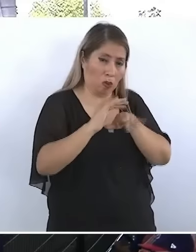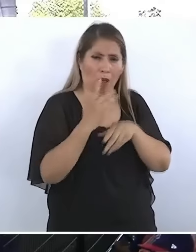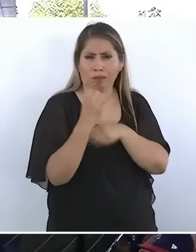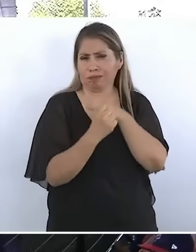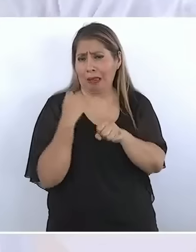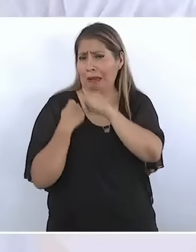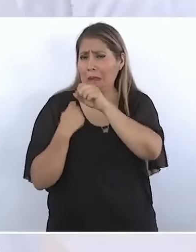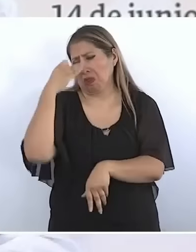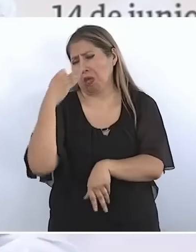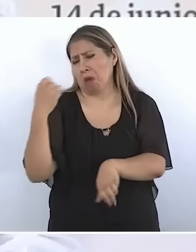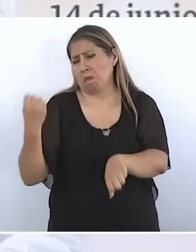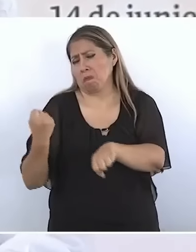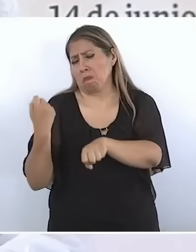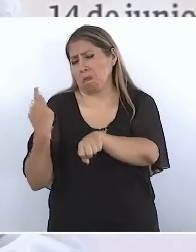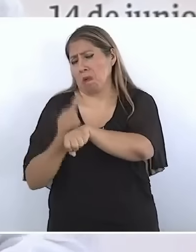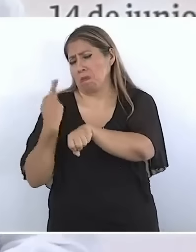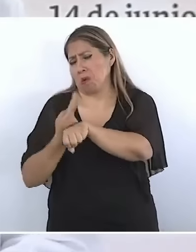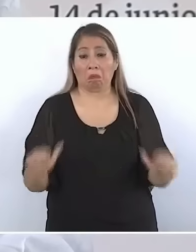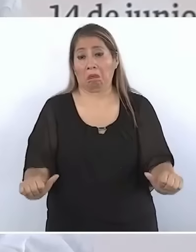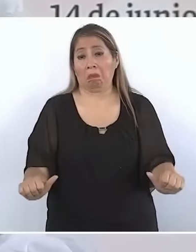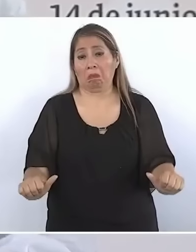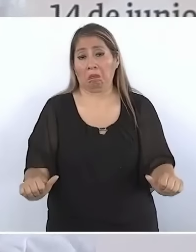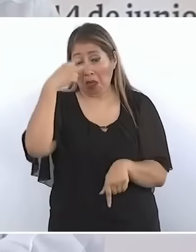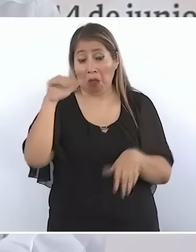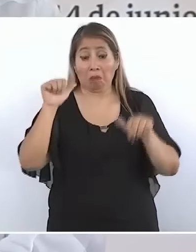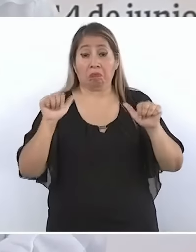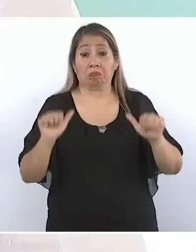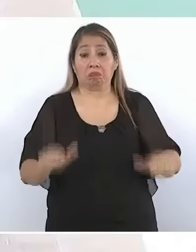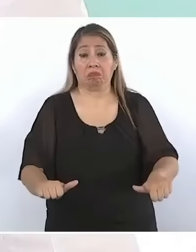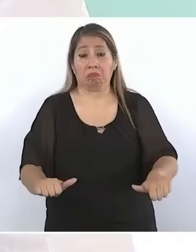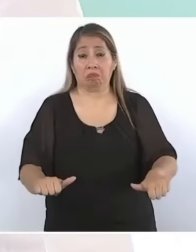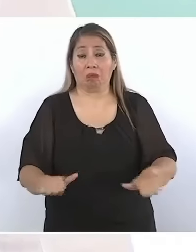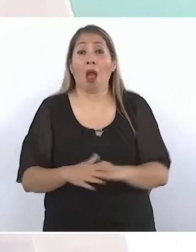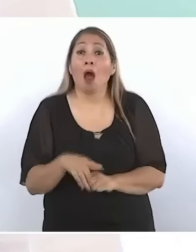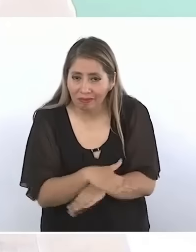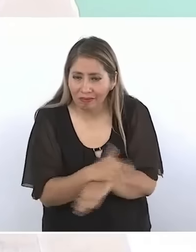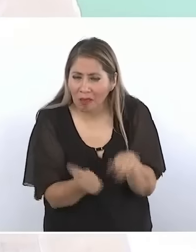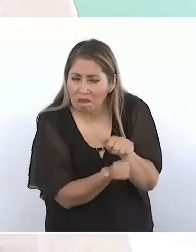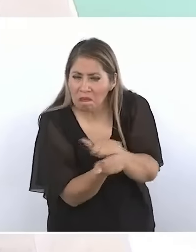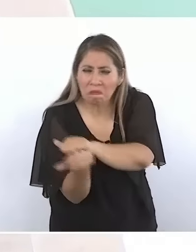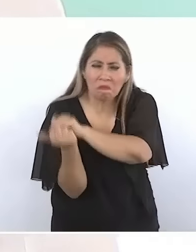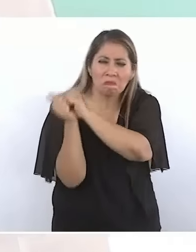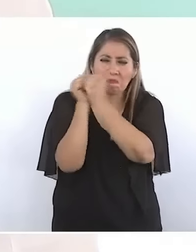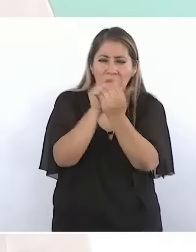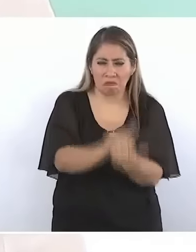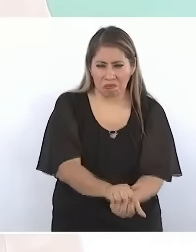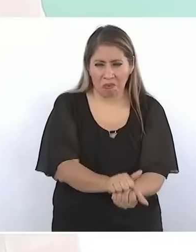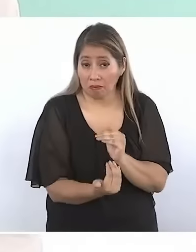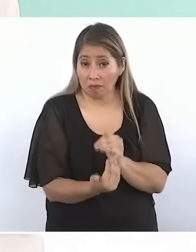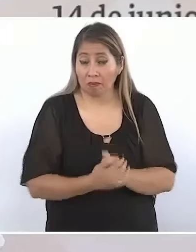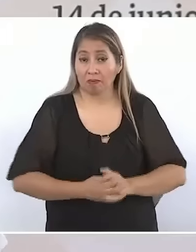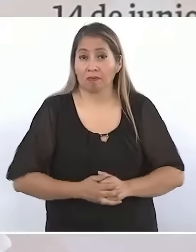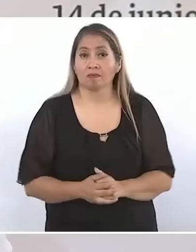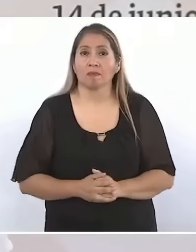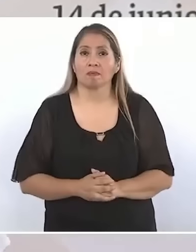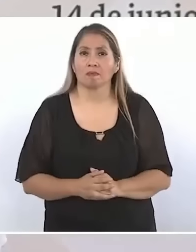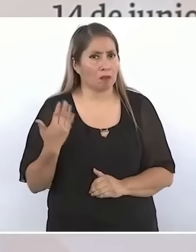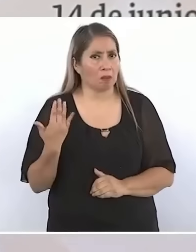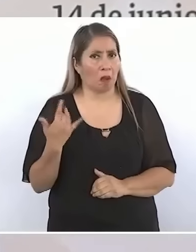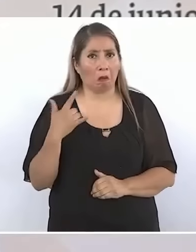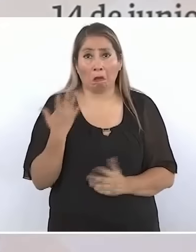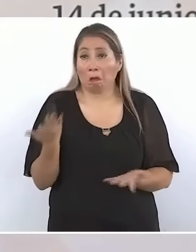no sucedía nada de inmovilismo. Y ahora tenemos la dicha de que se están dando cambios nunca